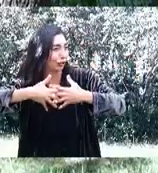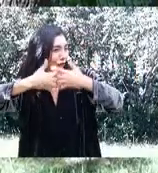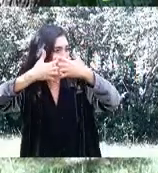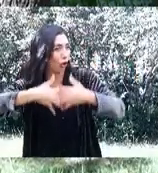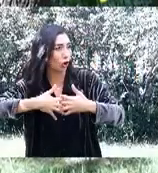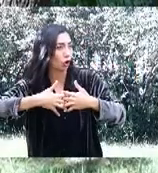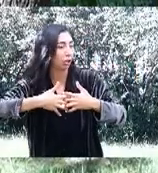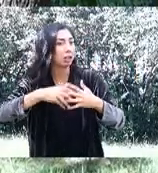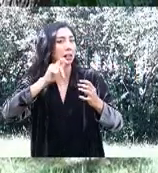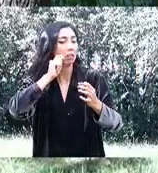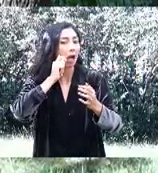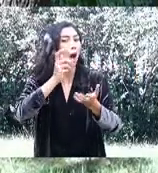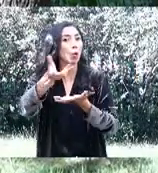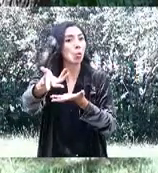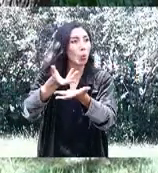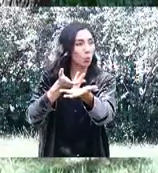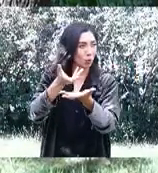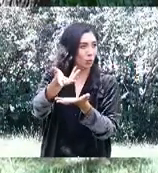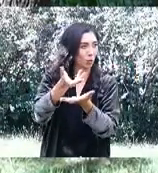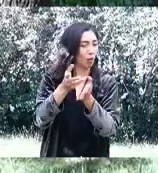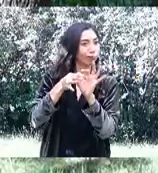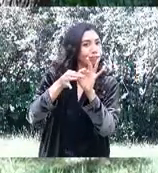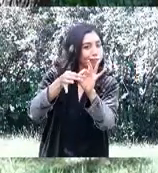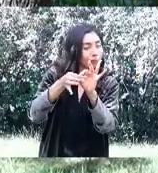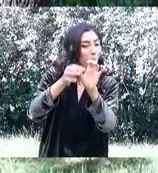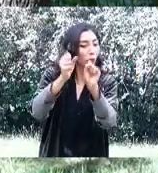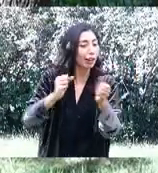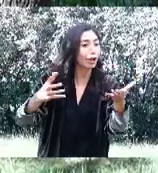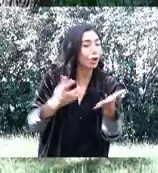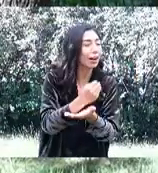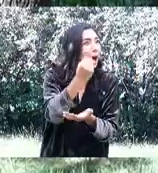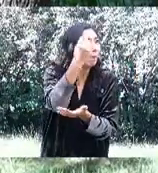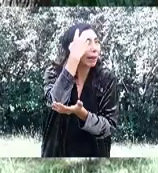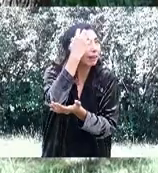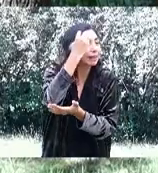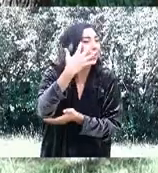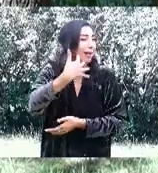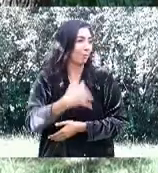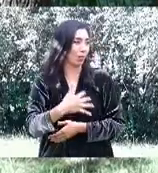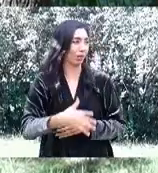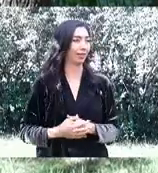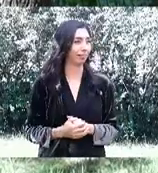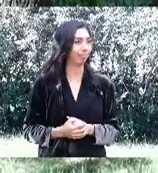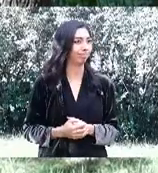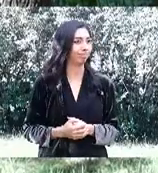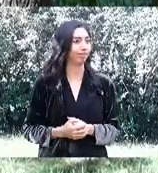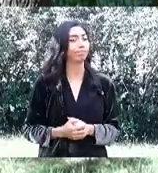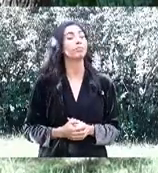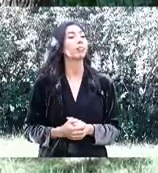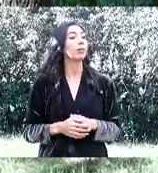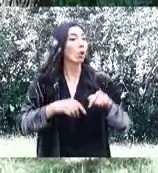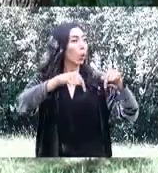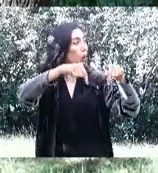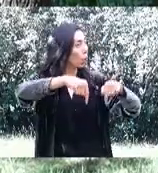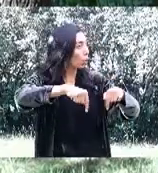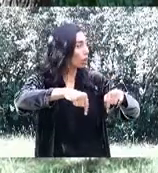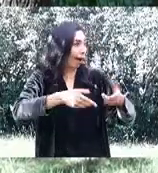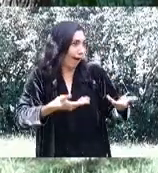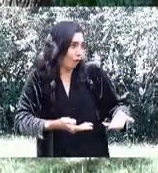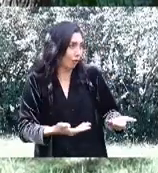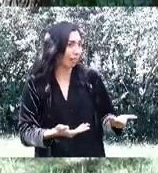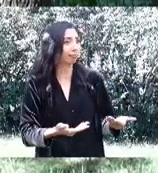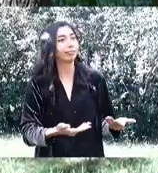conocimiento en conjunto Y lograr así un aprendizaje significativo y en ese contexto hoy día